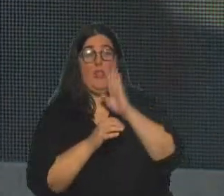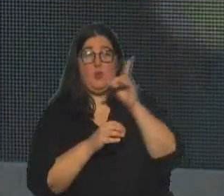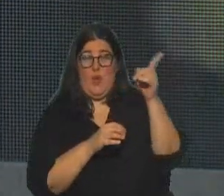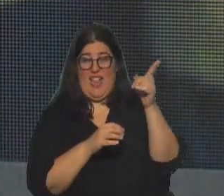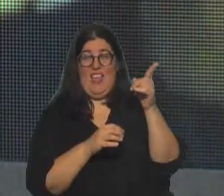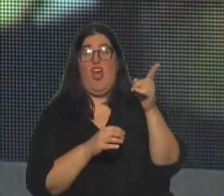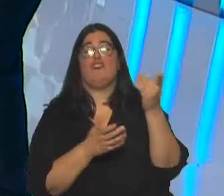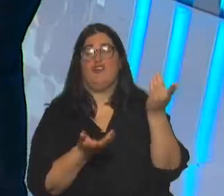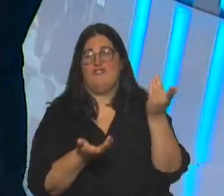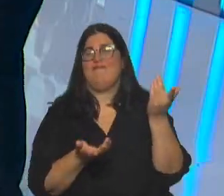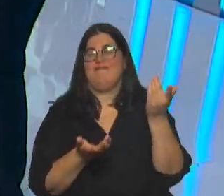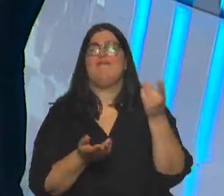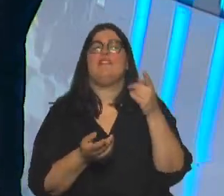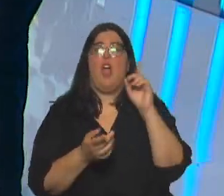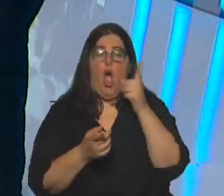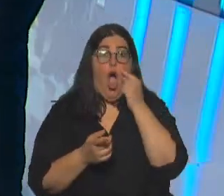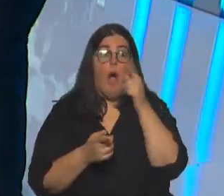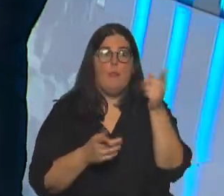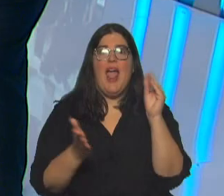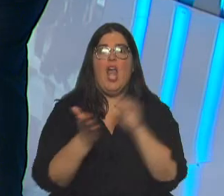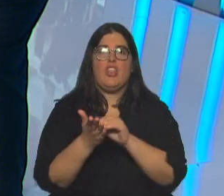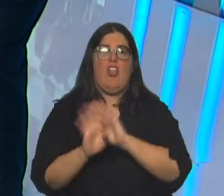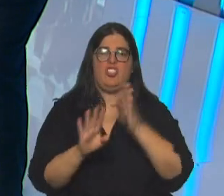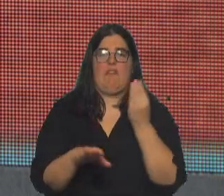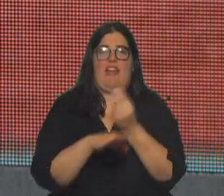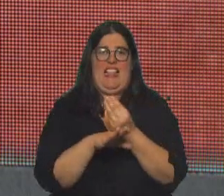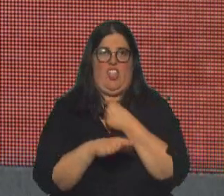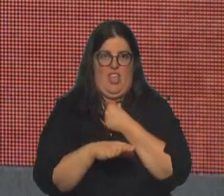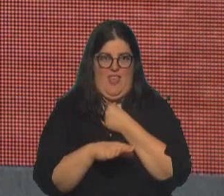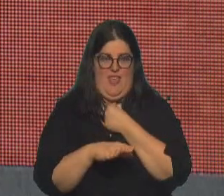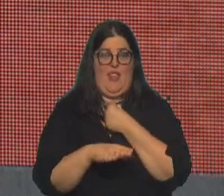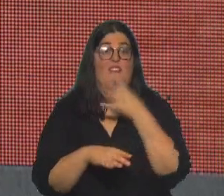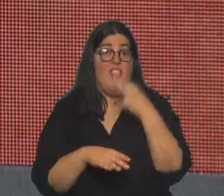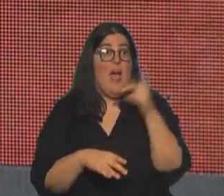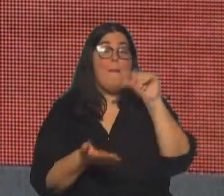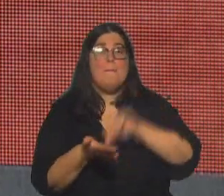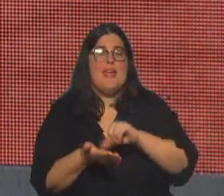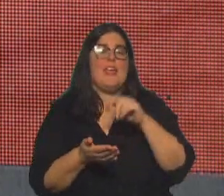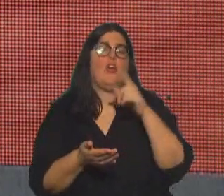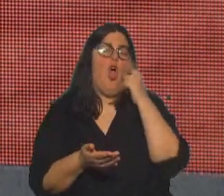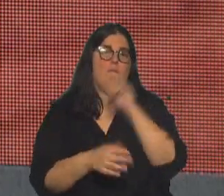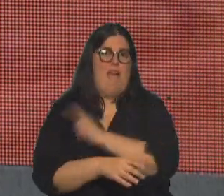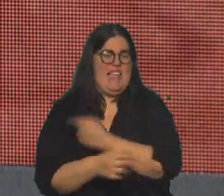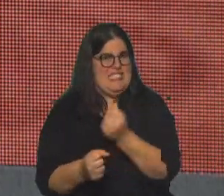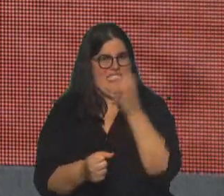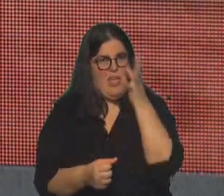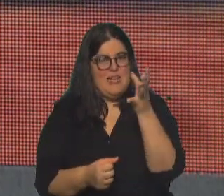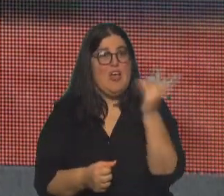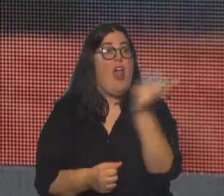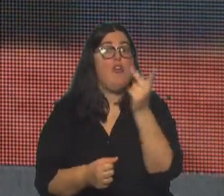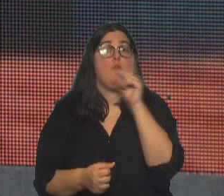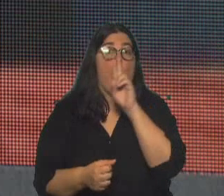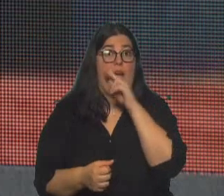también competir. Vos decías, 2 mujeres, entre ellas 2 se va a definir en un país muy machista. Bueno, la cultura